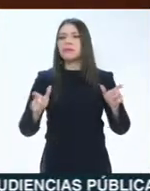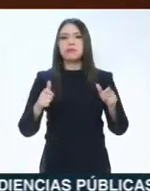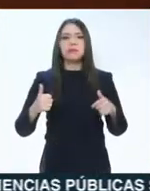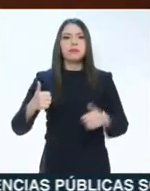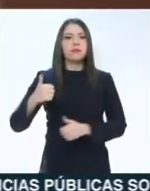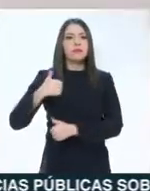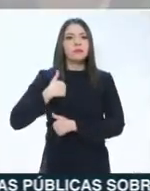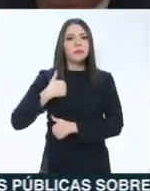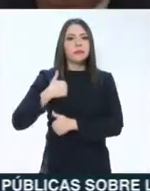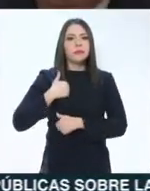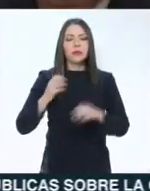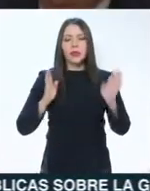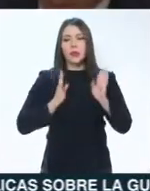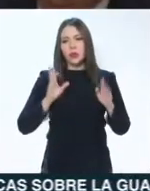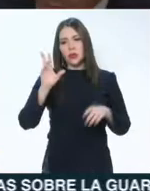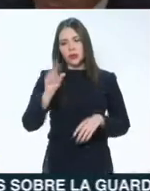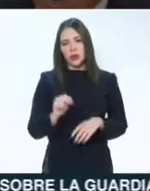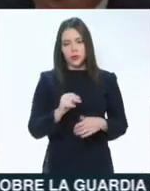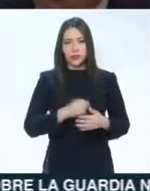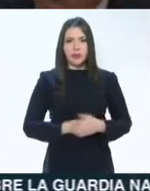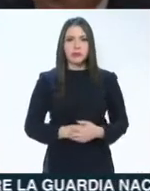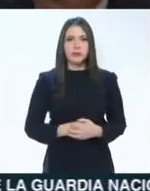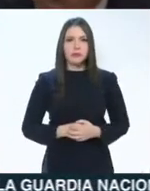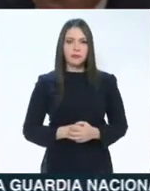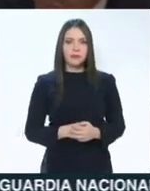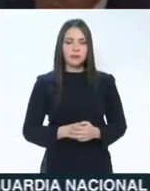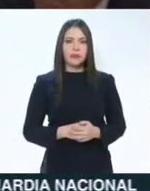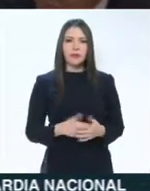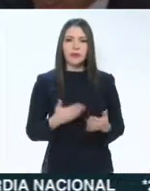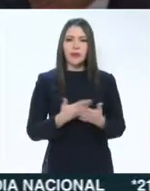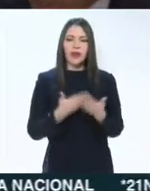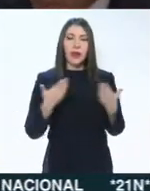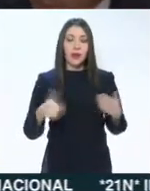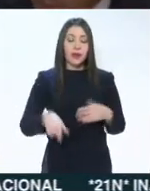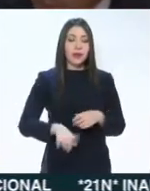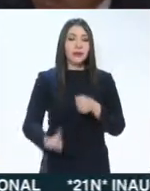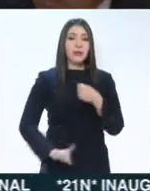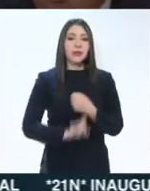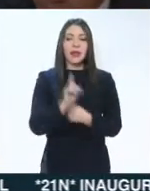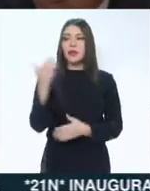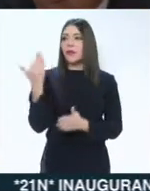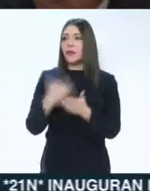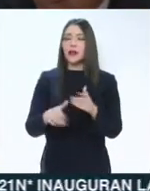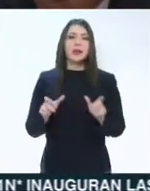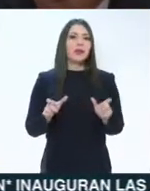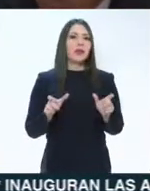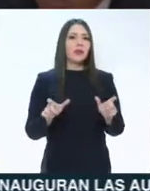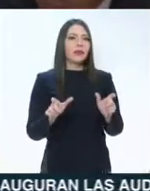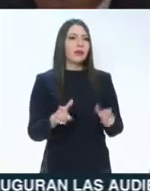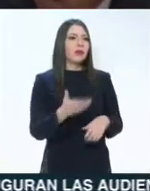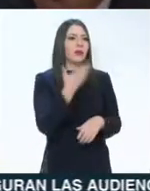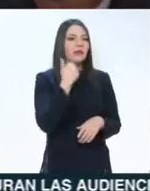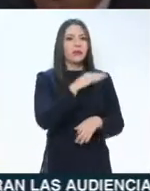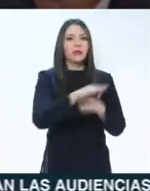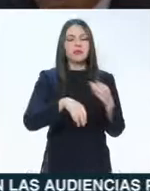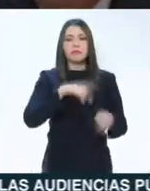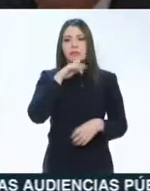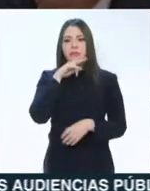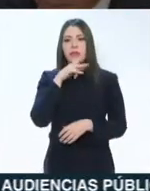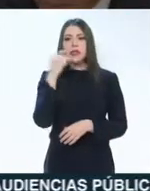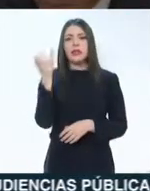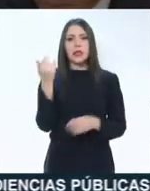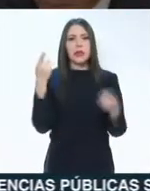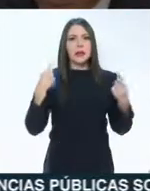bajo mando civil. Estamos en una crisis de inseguridad y la gente fue capaz de